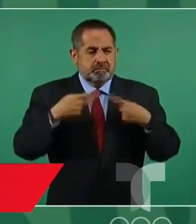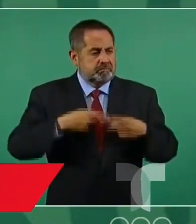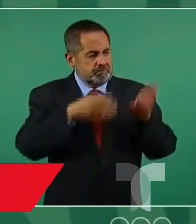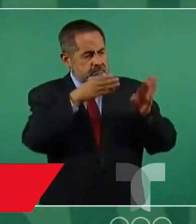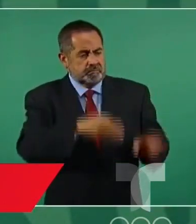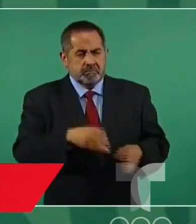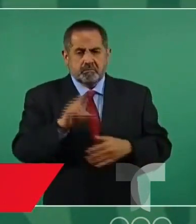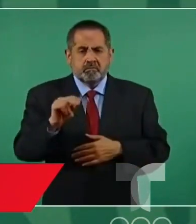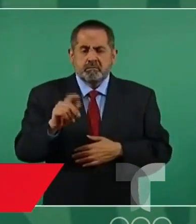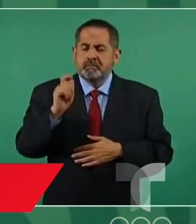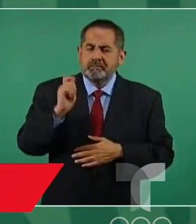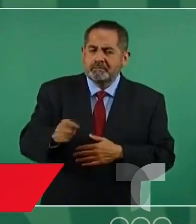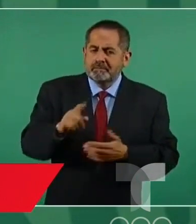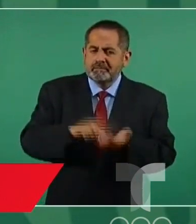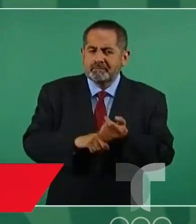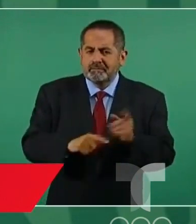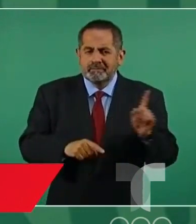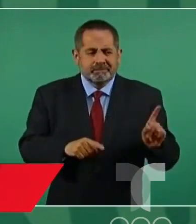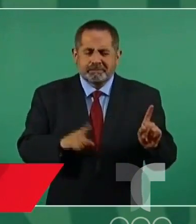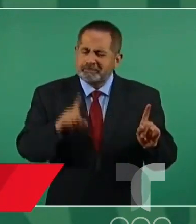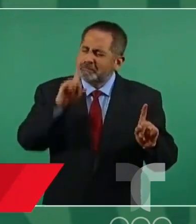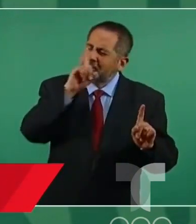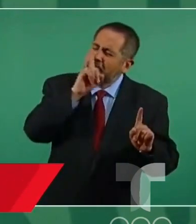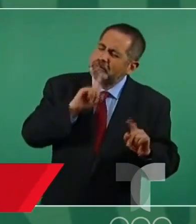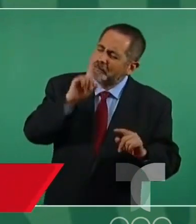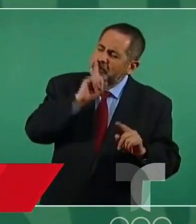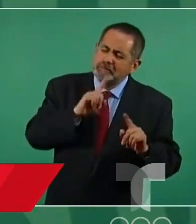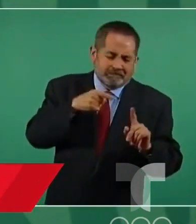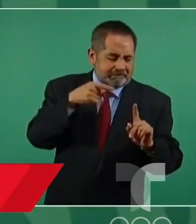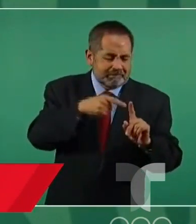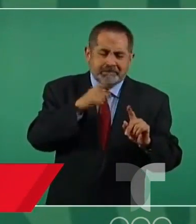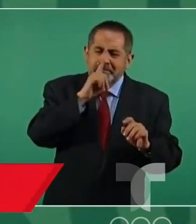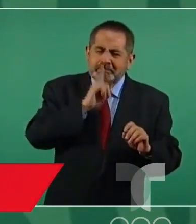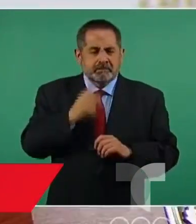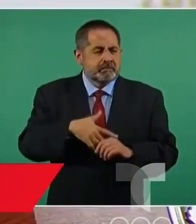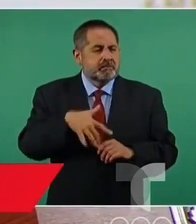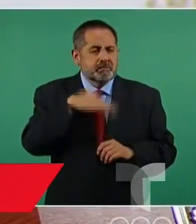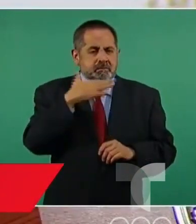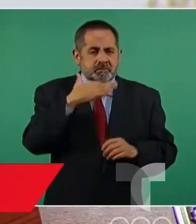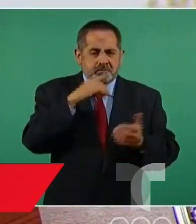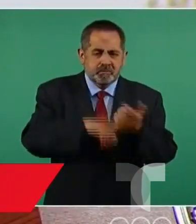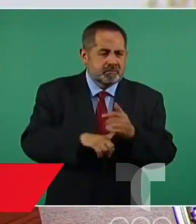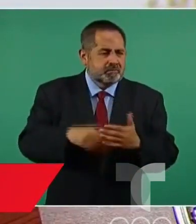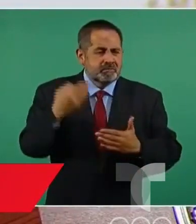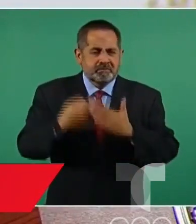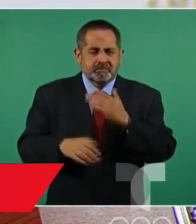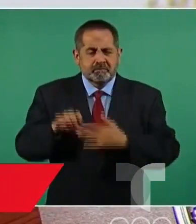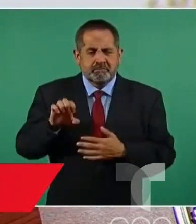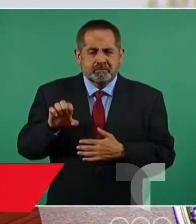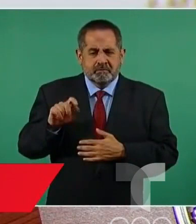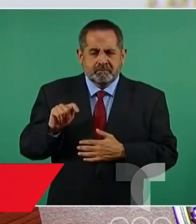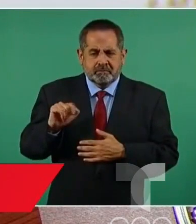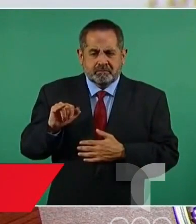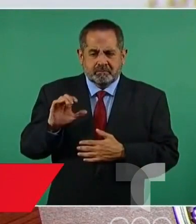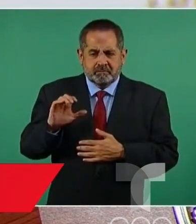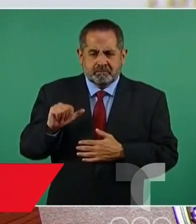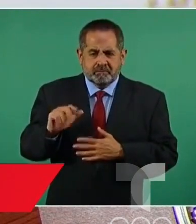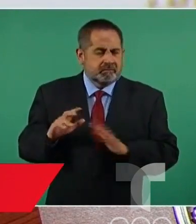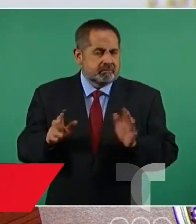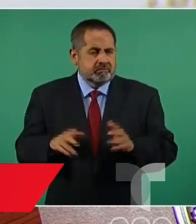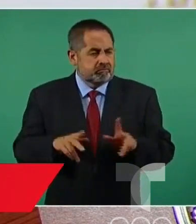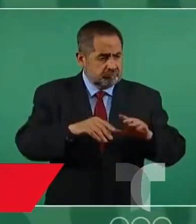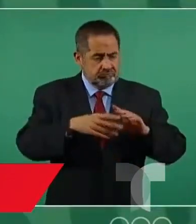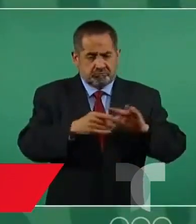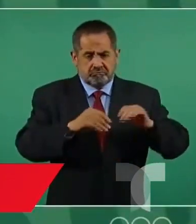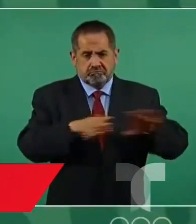es estigmatizar a la mentira y a la corrupción, a la falta de ética. El